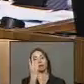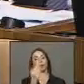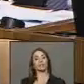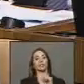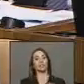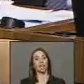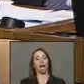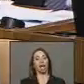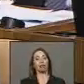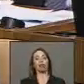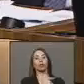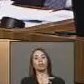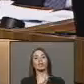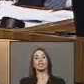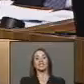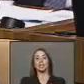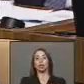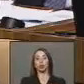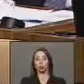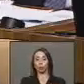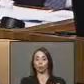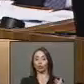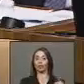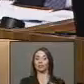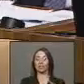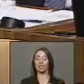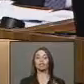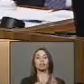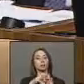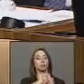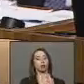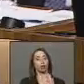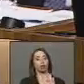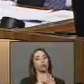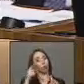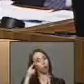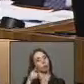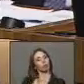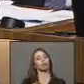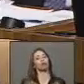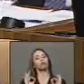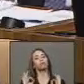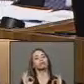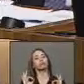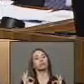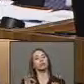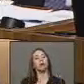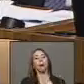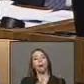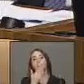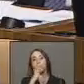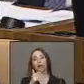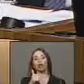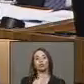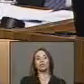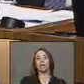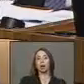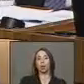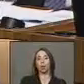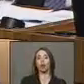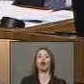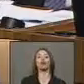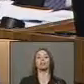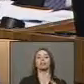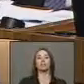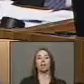años de funcionamiento del sistema, nos parece que este proyecto avanza en dirección correcta, convirtiéndose en un mejor instrumento para ir en